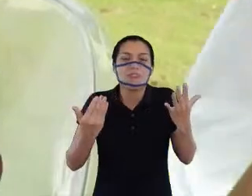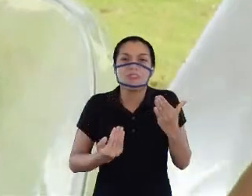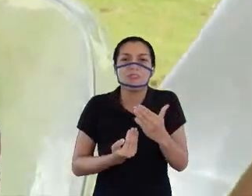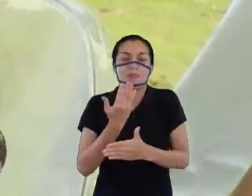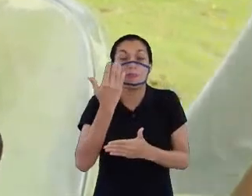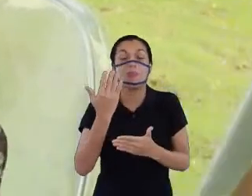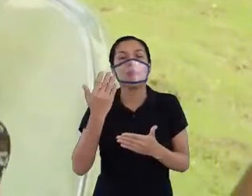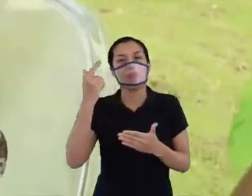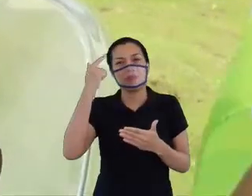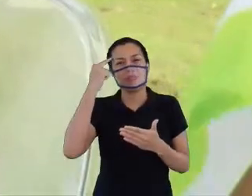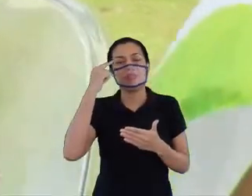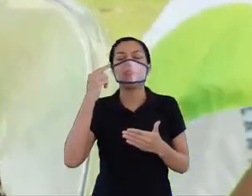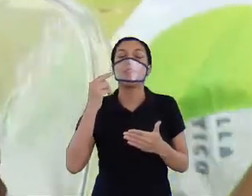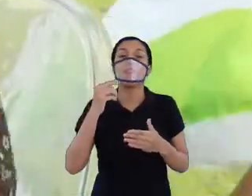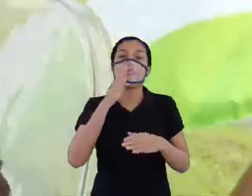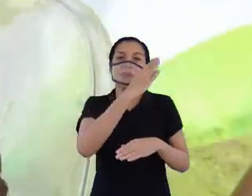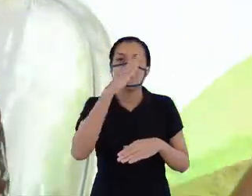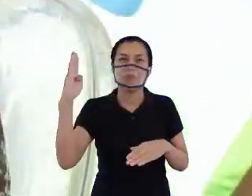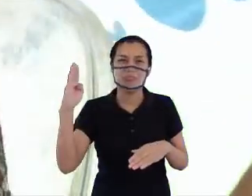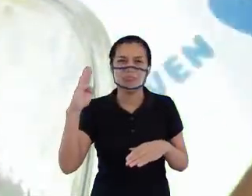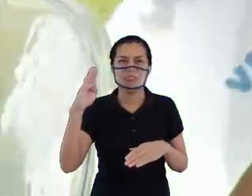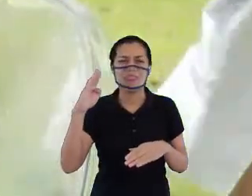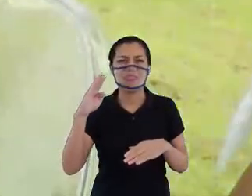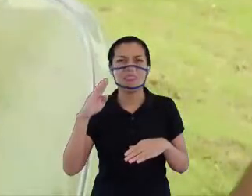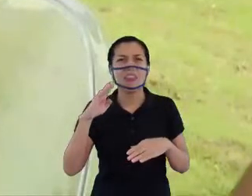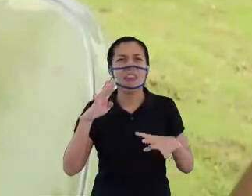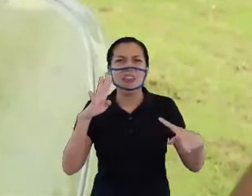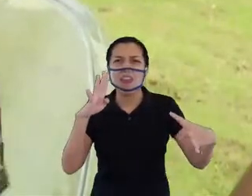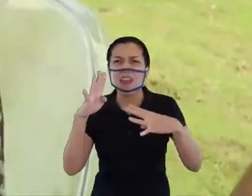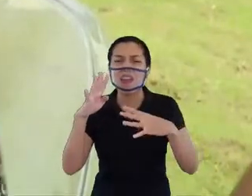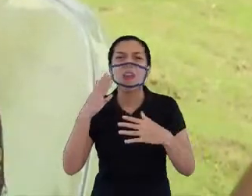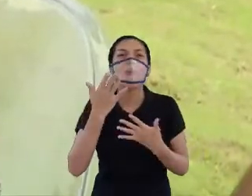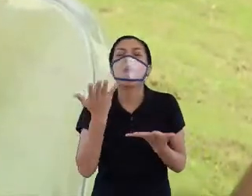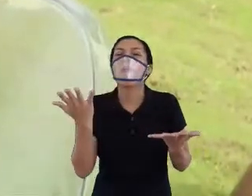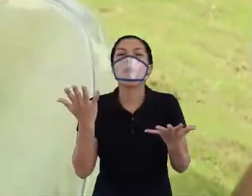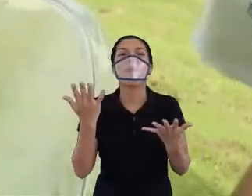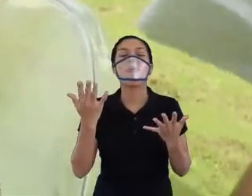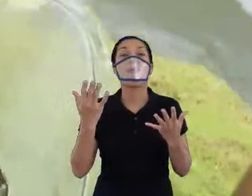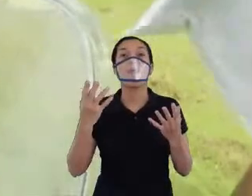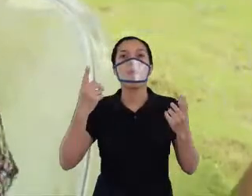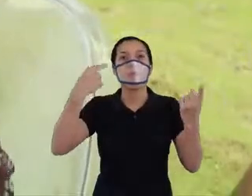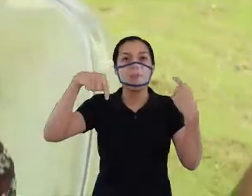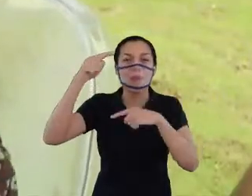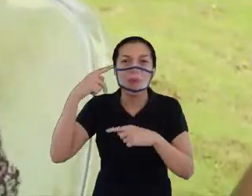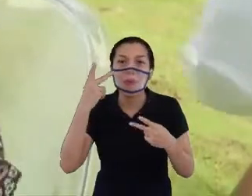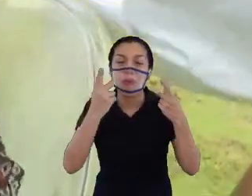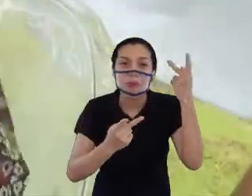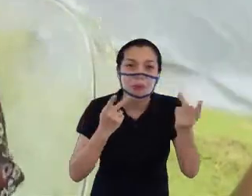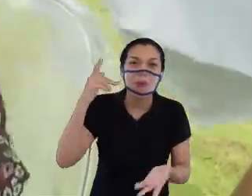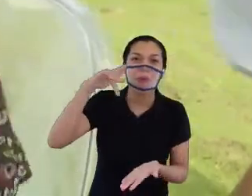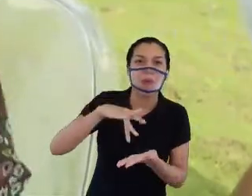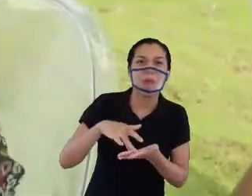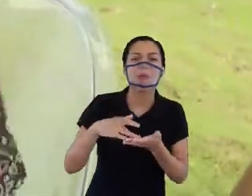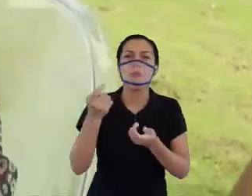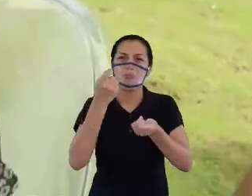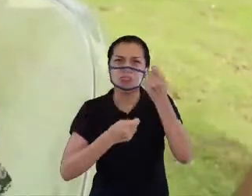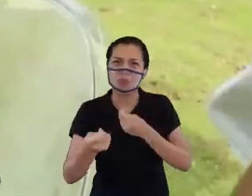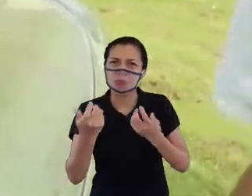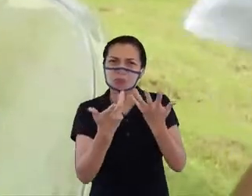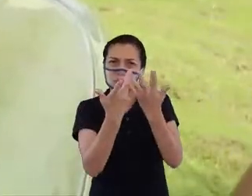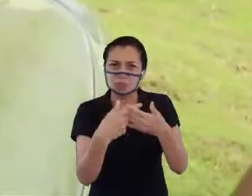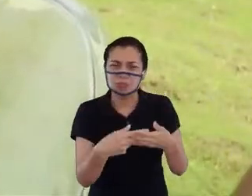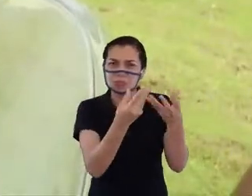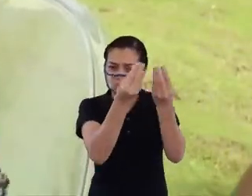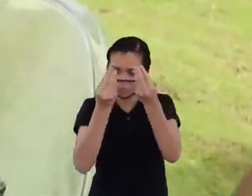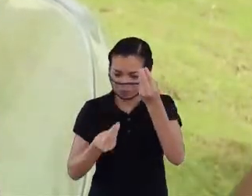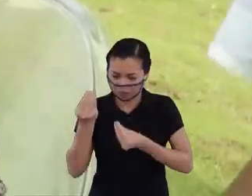turismo, de negocios y de eventos. Puerta de Oro, un gran proyecto que lideró nuestro alcalde y que